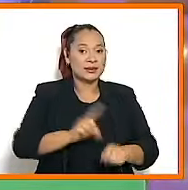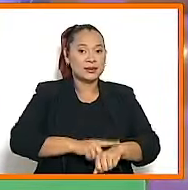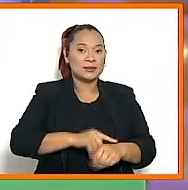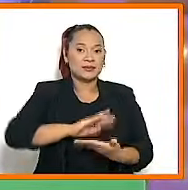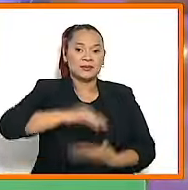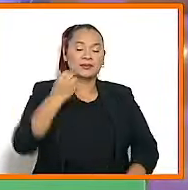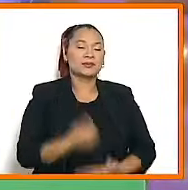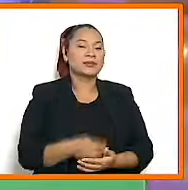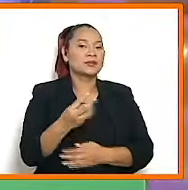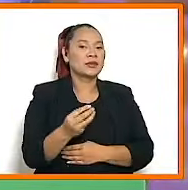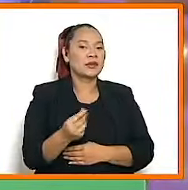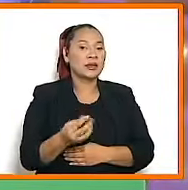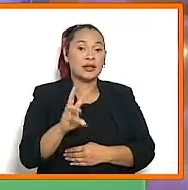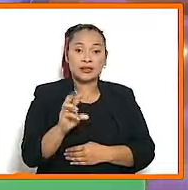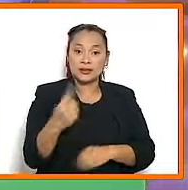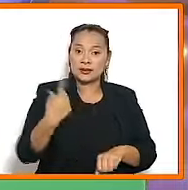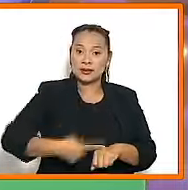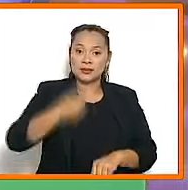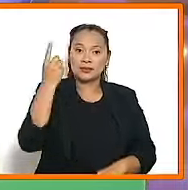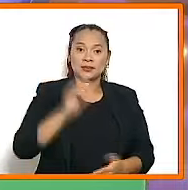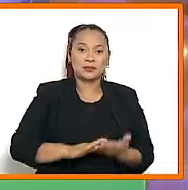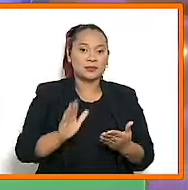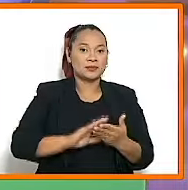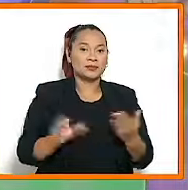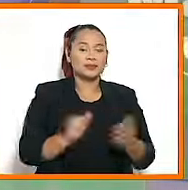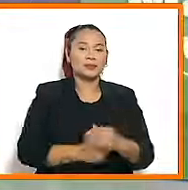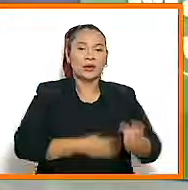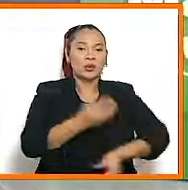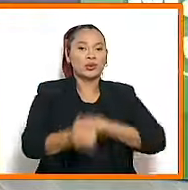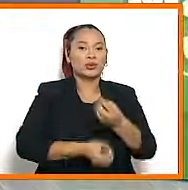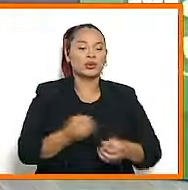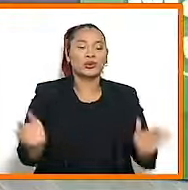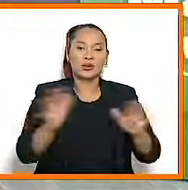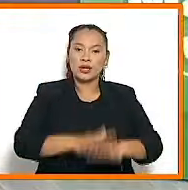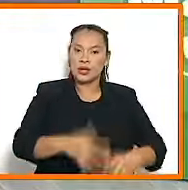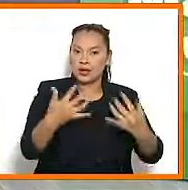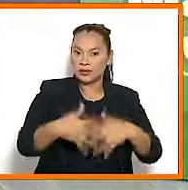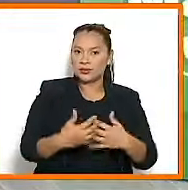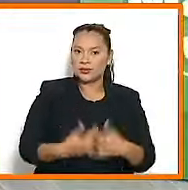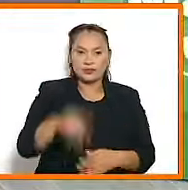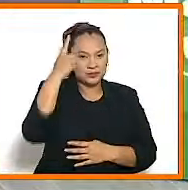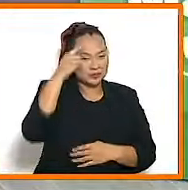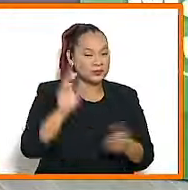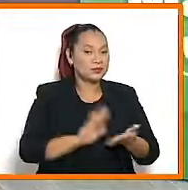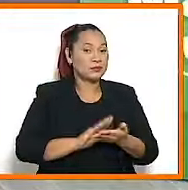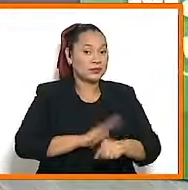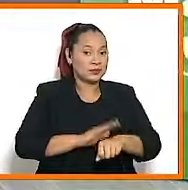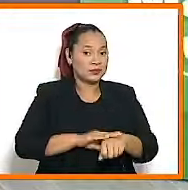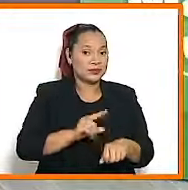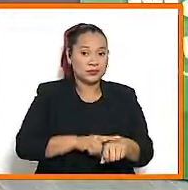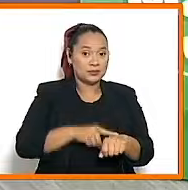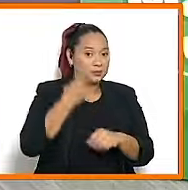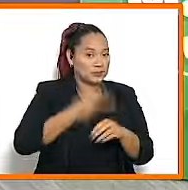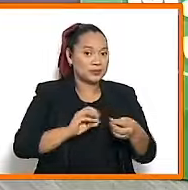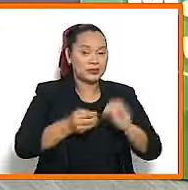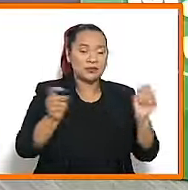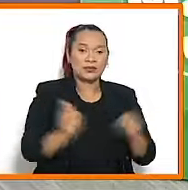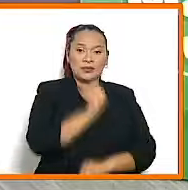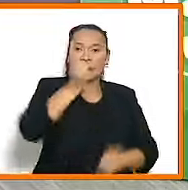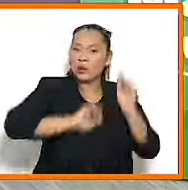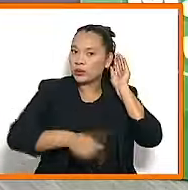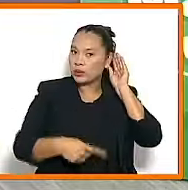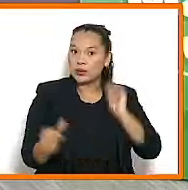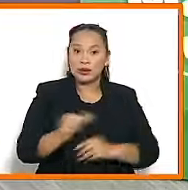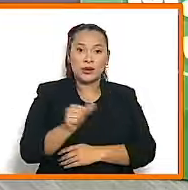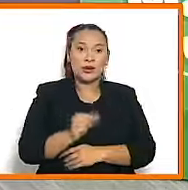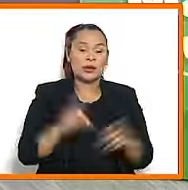tu inversión. Vamos a incorporar nuestras esferas al juego y conocer el número favorecido para Diaria. Y es que hoy, 14 de febrero, no solo podés celebrar